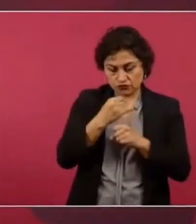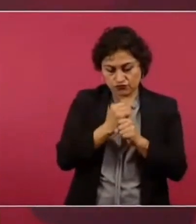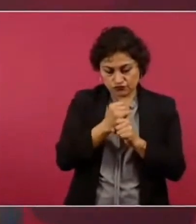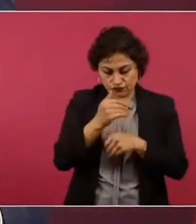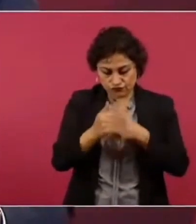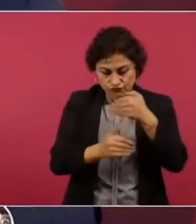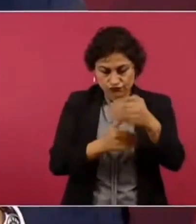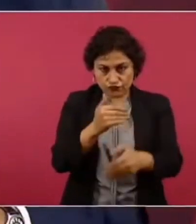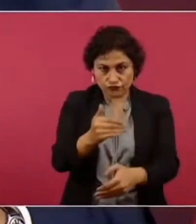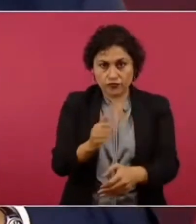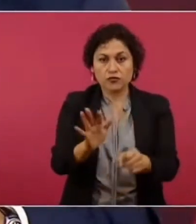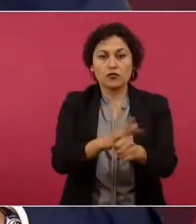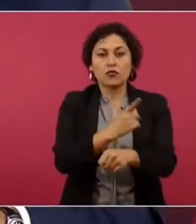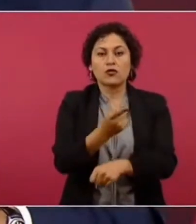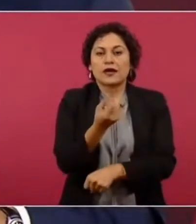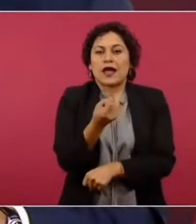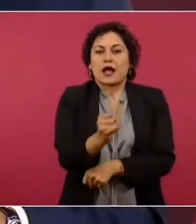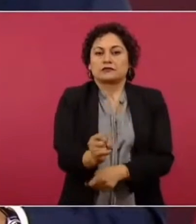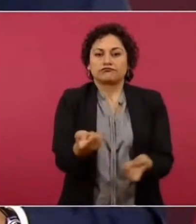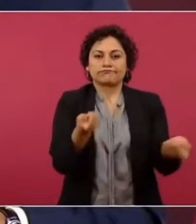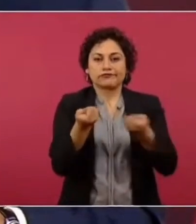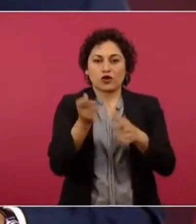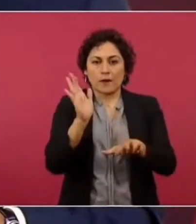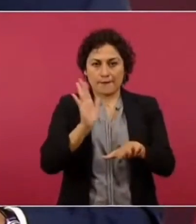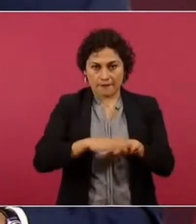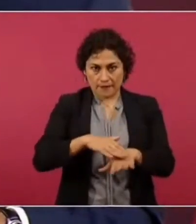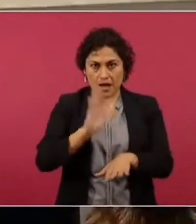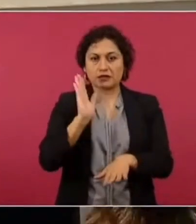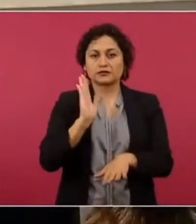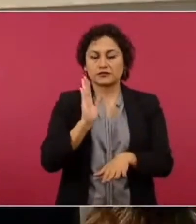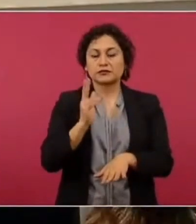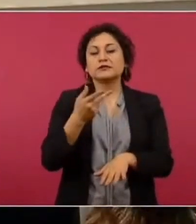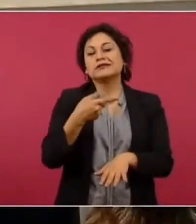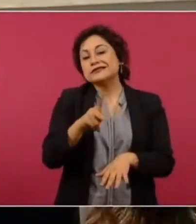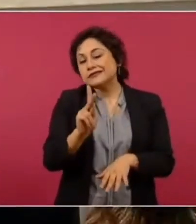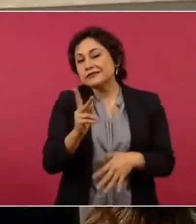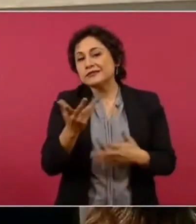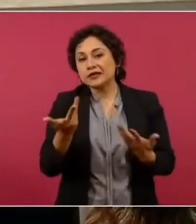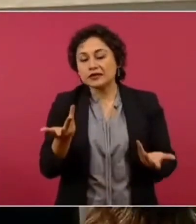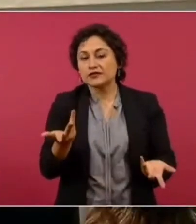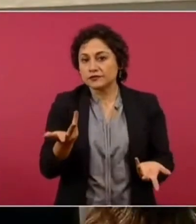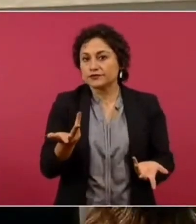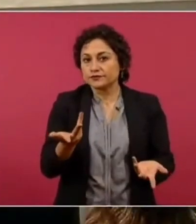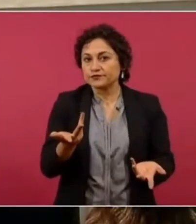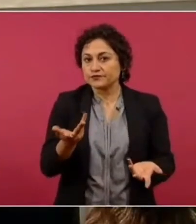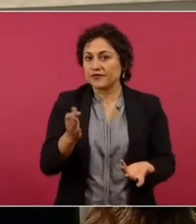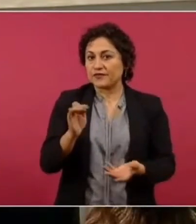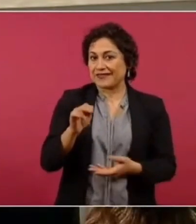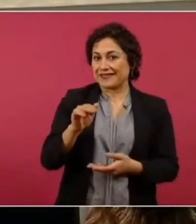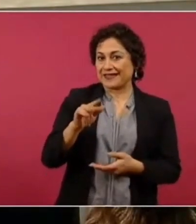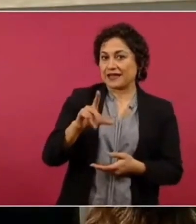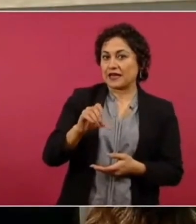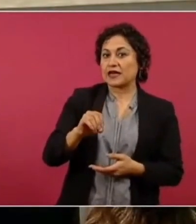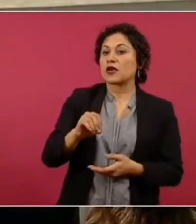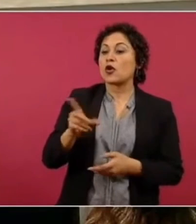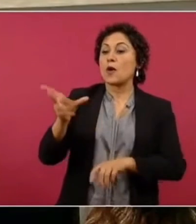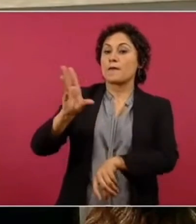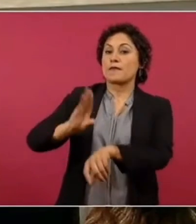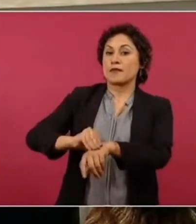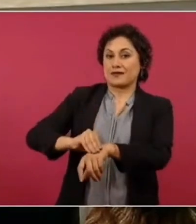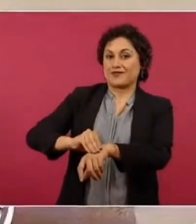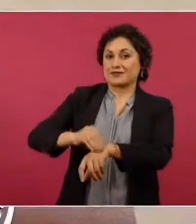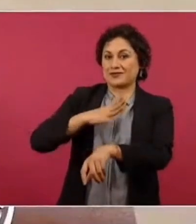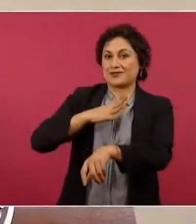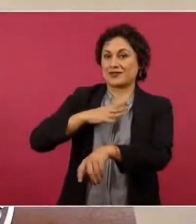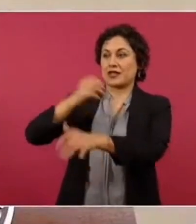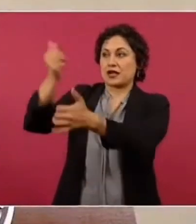tenemos más control, pero de todas maneras ingresa y está autorizado el que